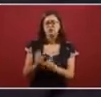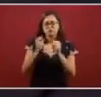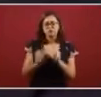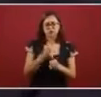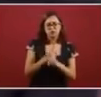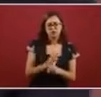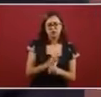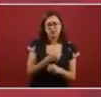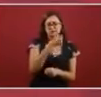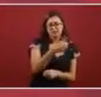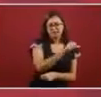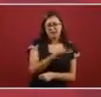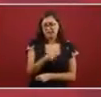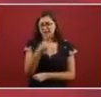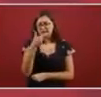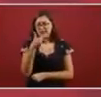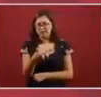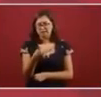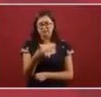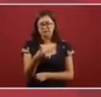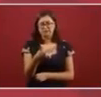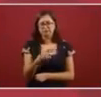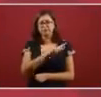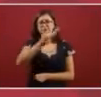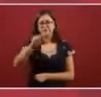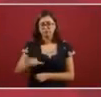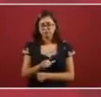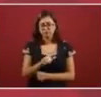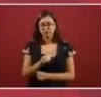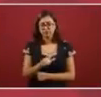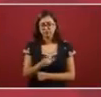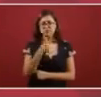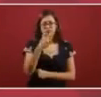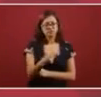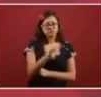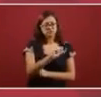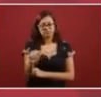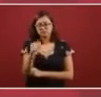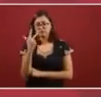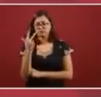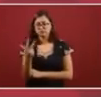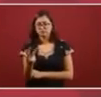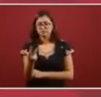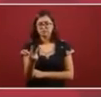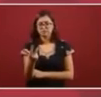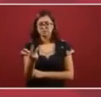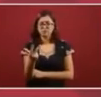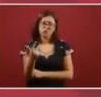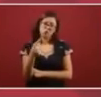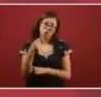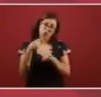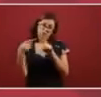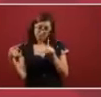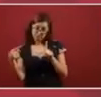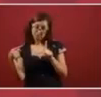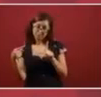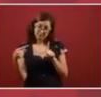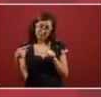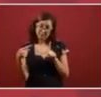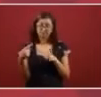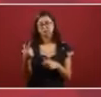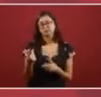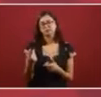7, de 7 a 8, 8 y media,